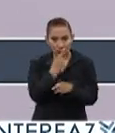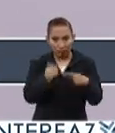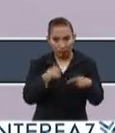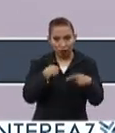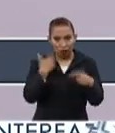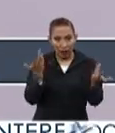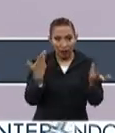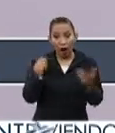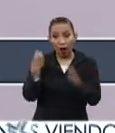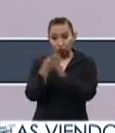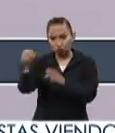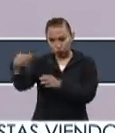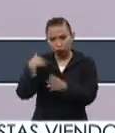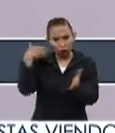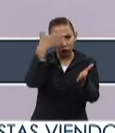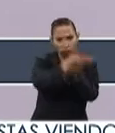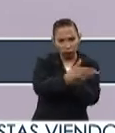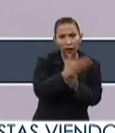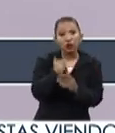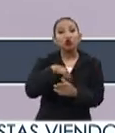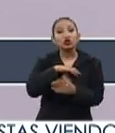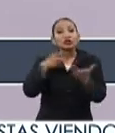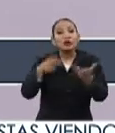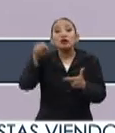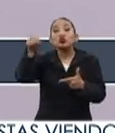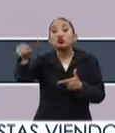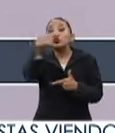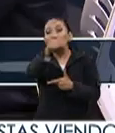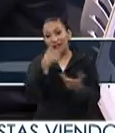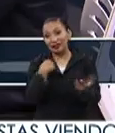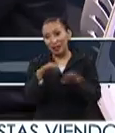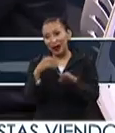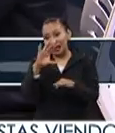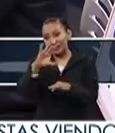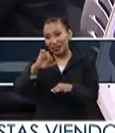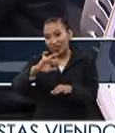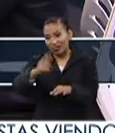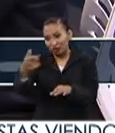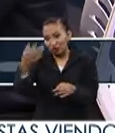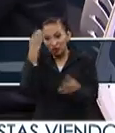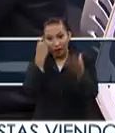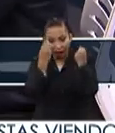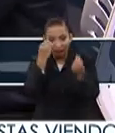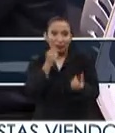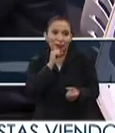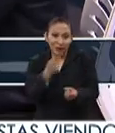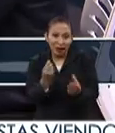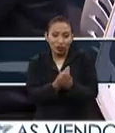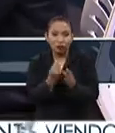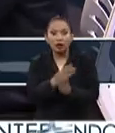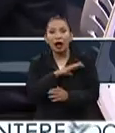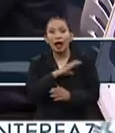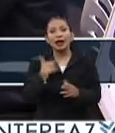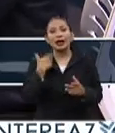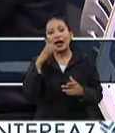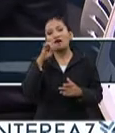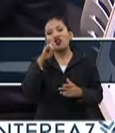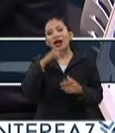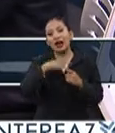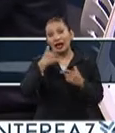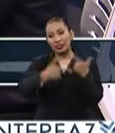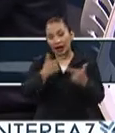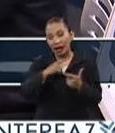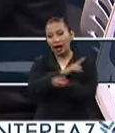personal tome los cursos, aunque nosotros los hicimos, el tomarlo te da una perspectiva diferente. Está el enfoque de género, está